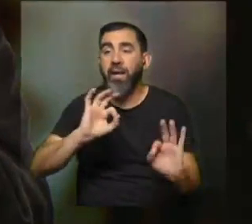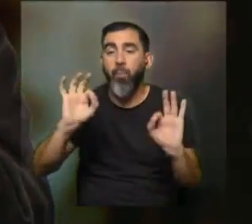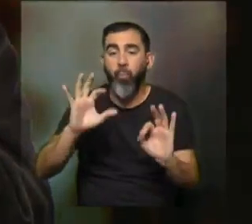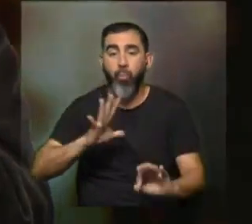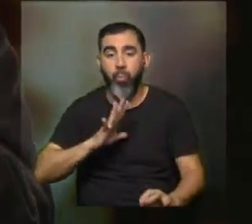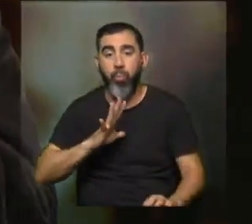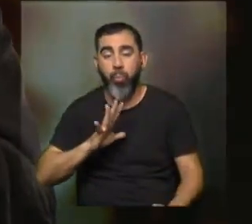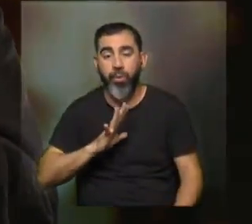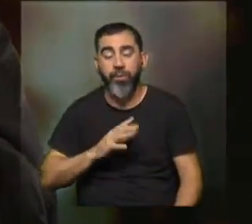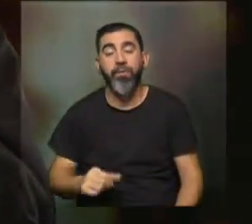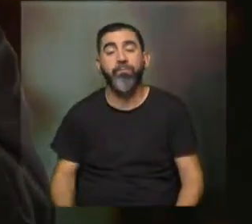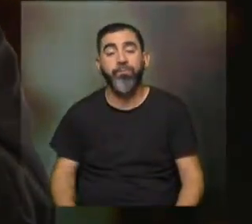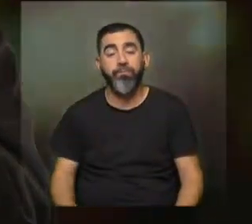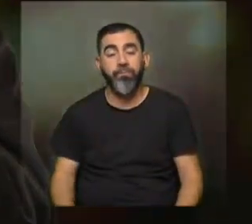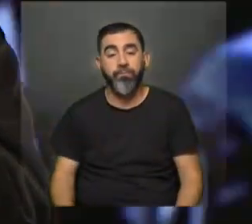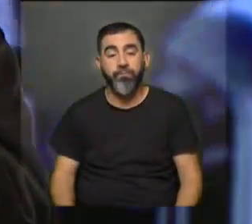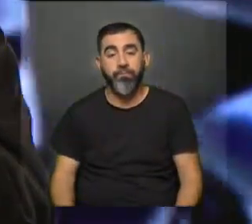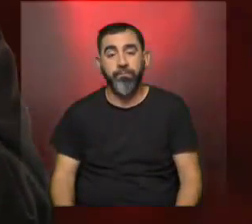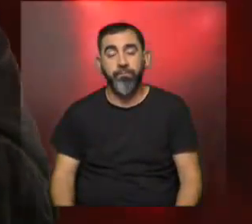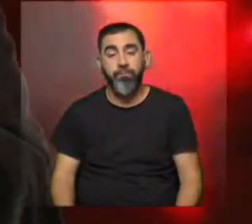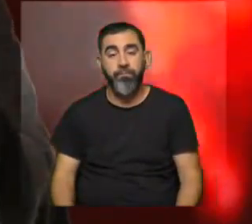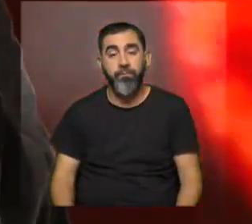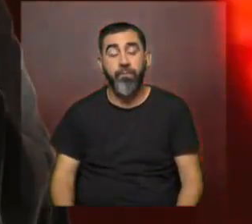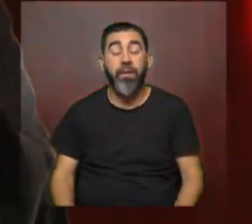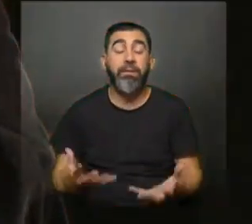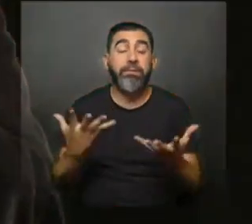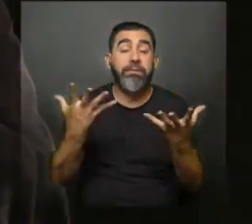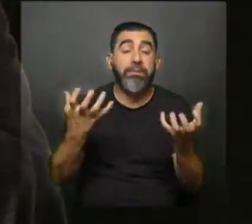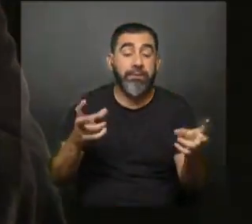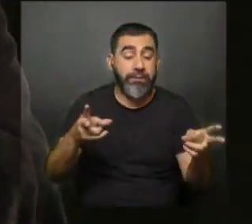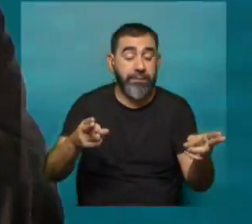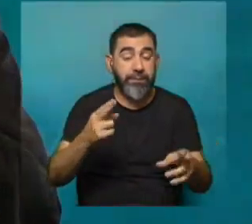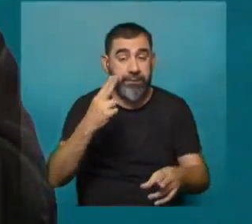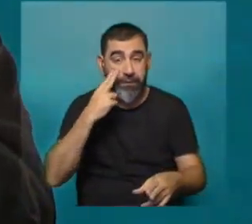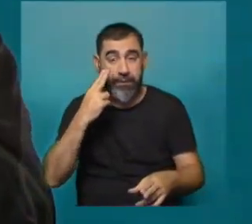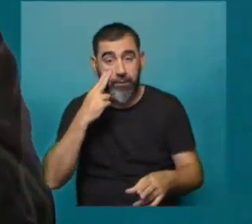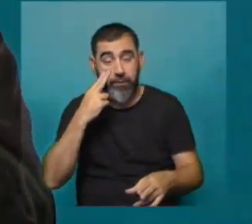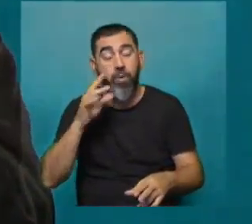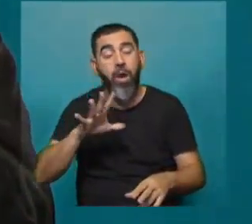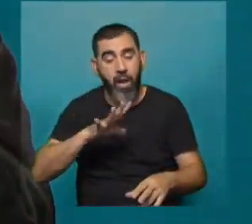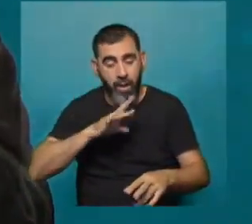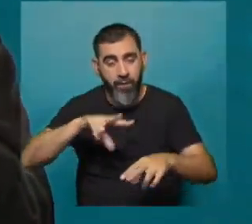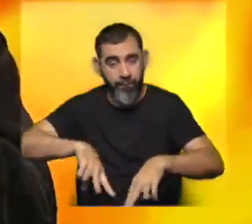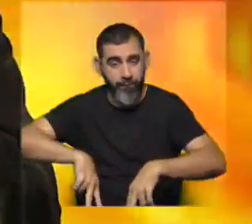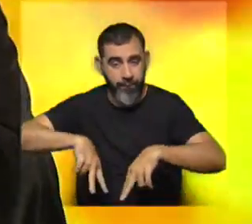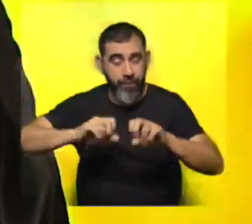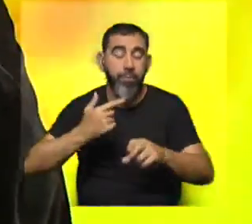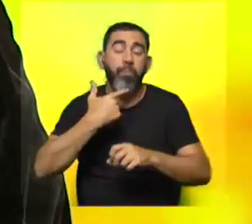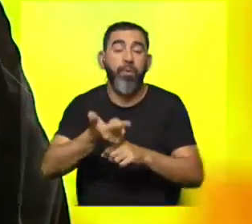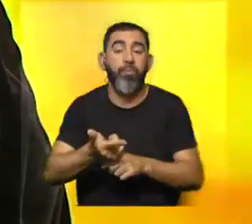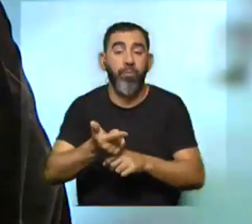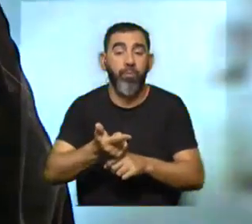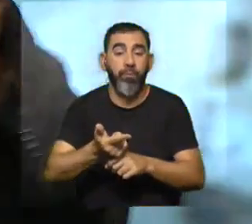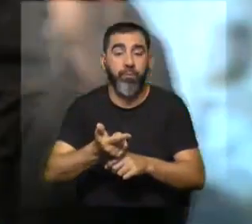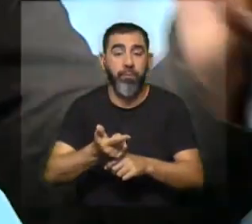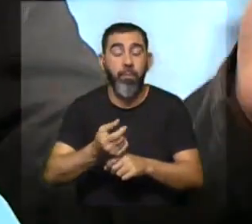hoy, pero lo que sí te puedo decir es que dentro de la sequía, hay estudios que muestran que, por ejemplo,